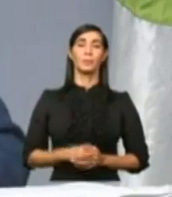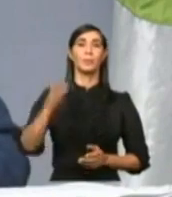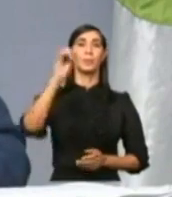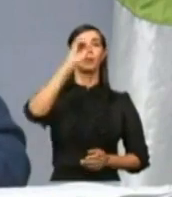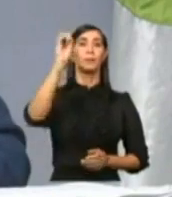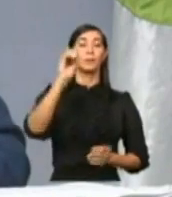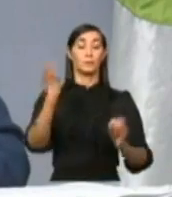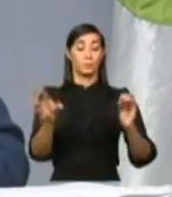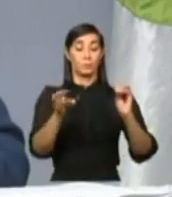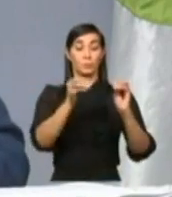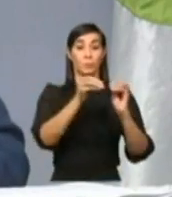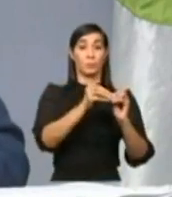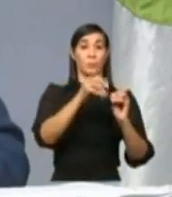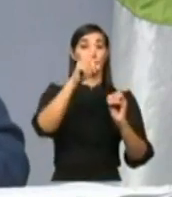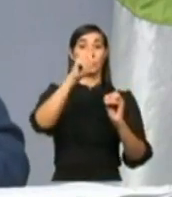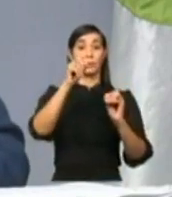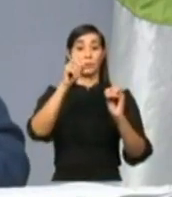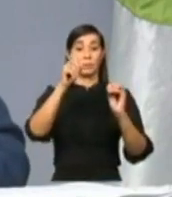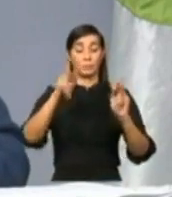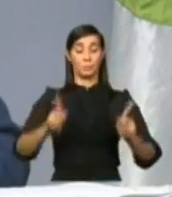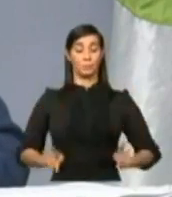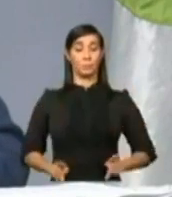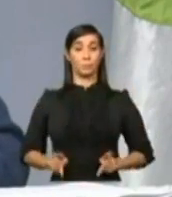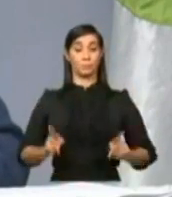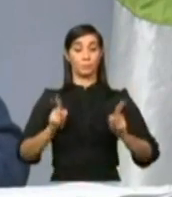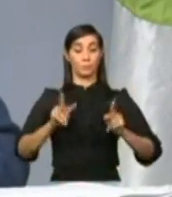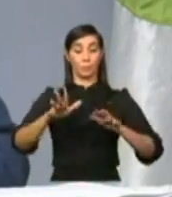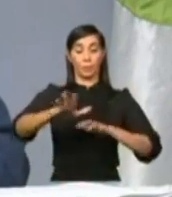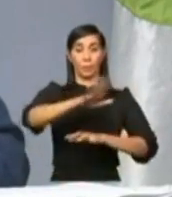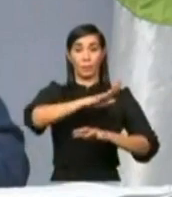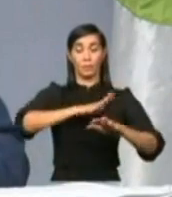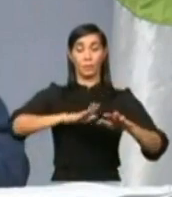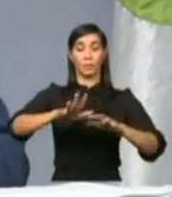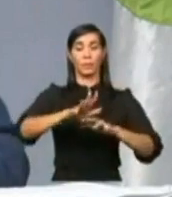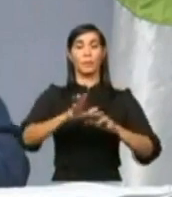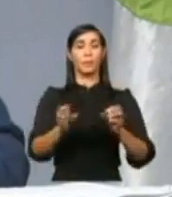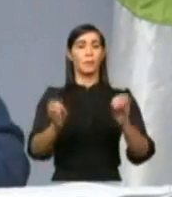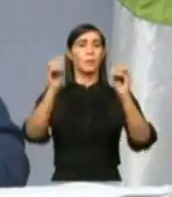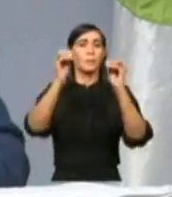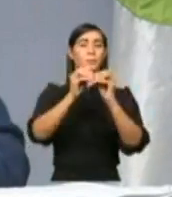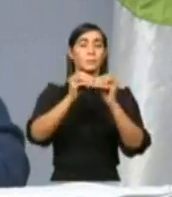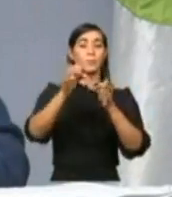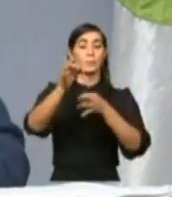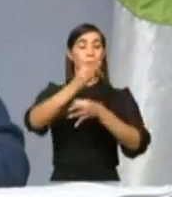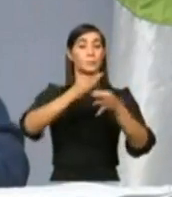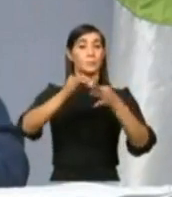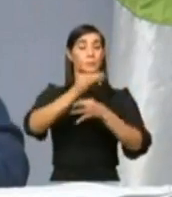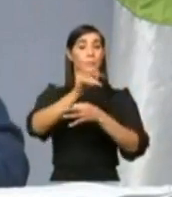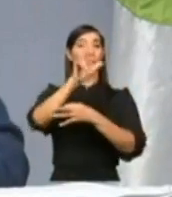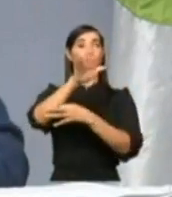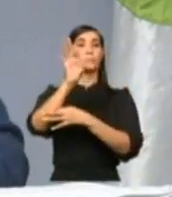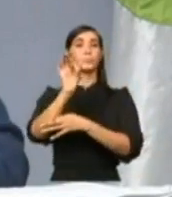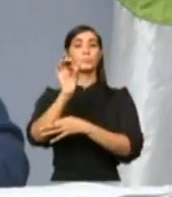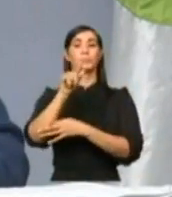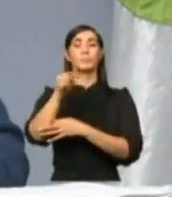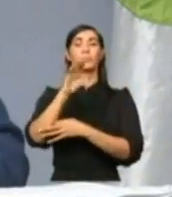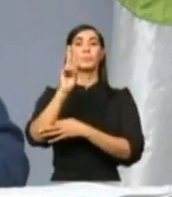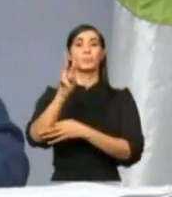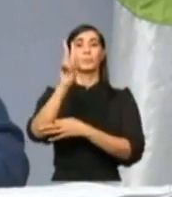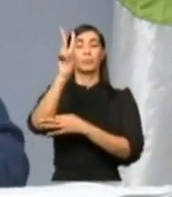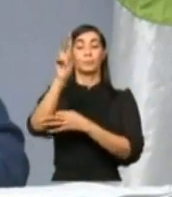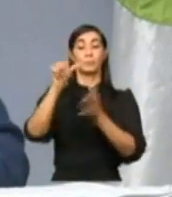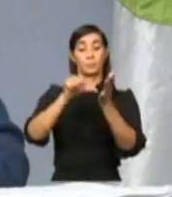incidencia acumulada por 100.000 habitantes es mayor en Duarte con 139.2, Distrito